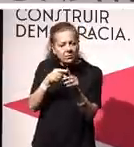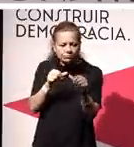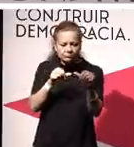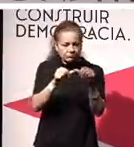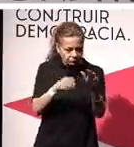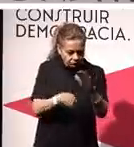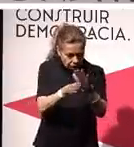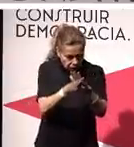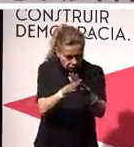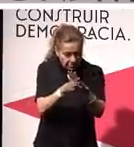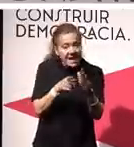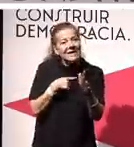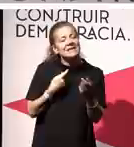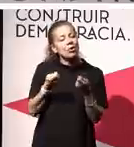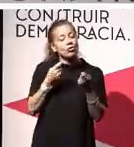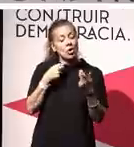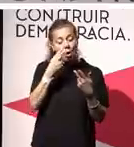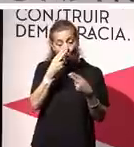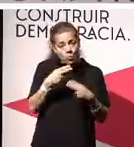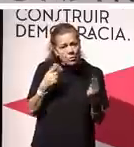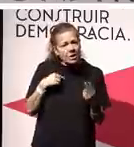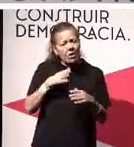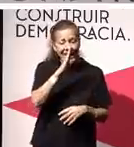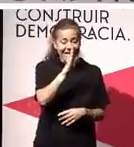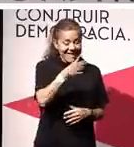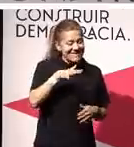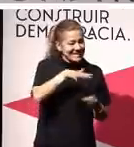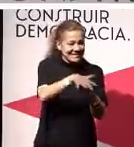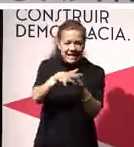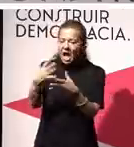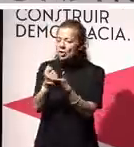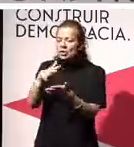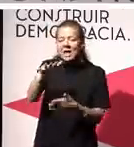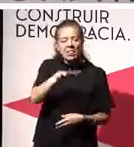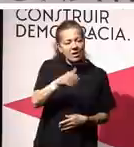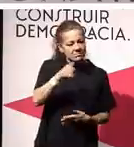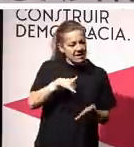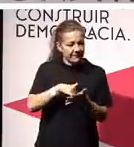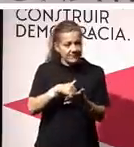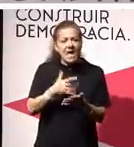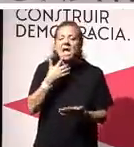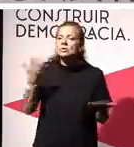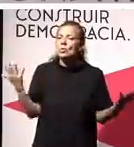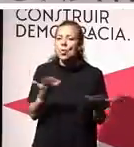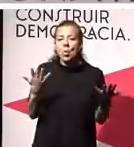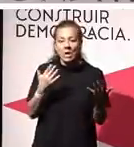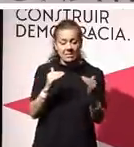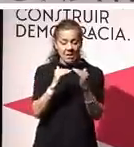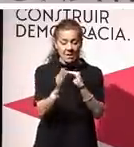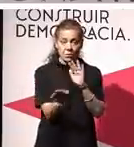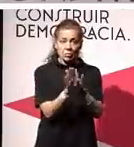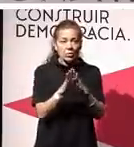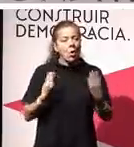allá, que se dirija desde lo público y que proteja a las poblaciones más vulnerables. Es urgente que restablezcamos el equilibrio,